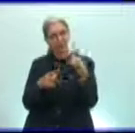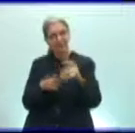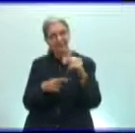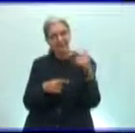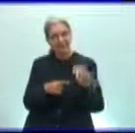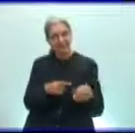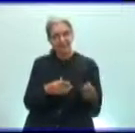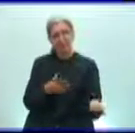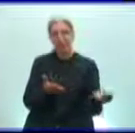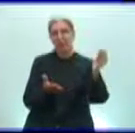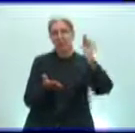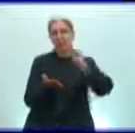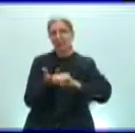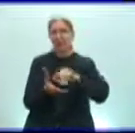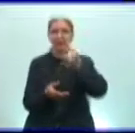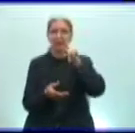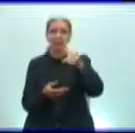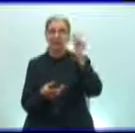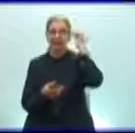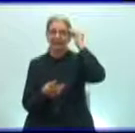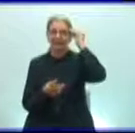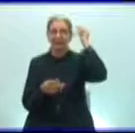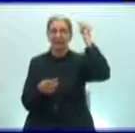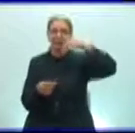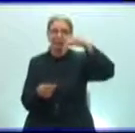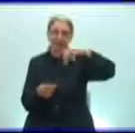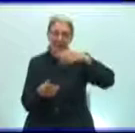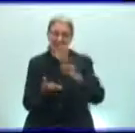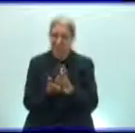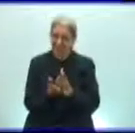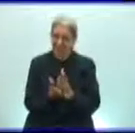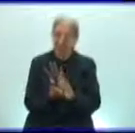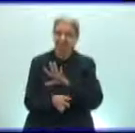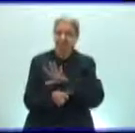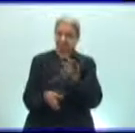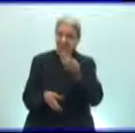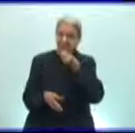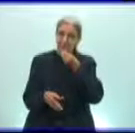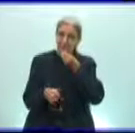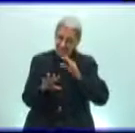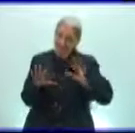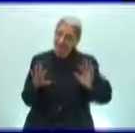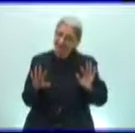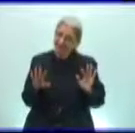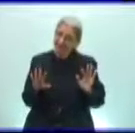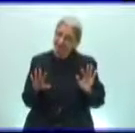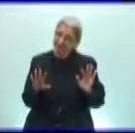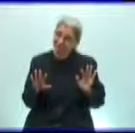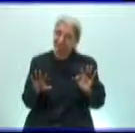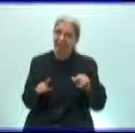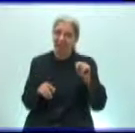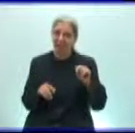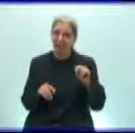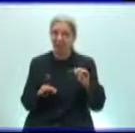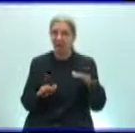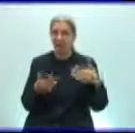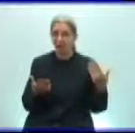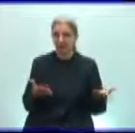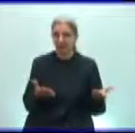aplica tus conocimientos, porque ya tienes conocimiento suficiente como para que puedas resolver este ejercicio que se los voy